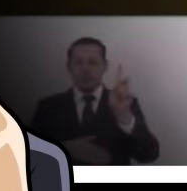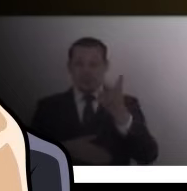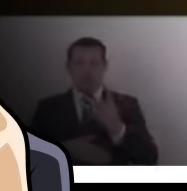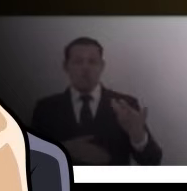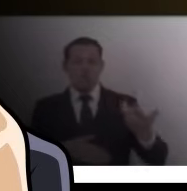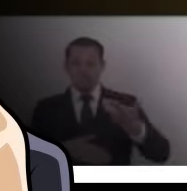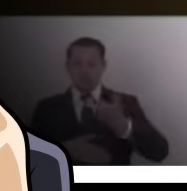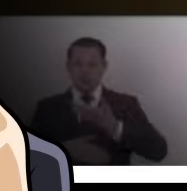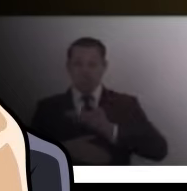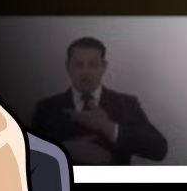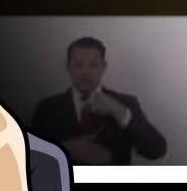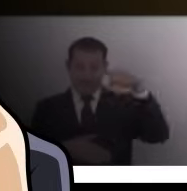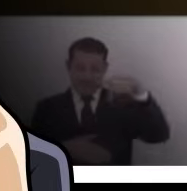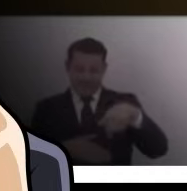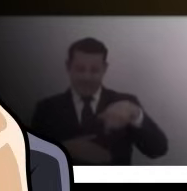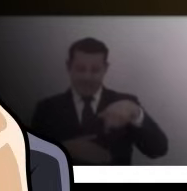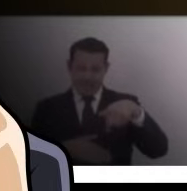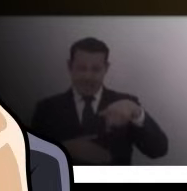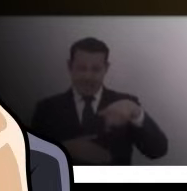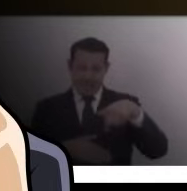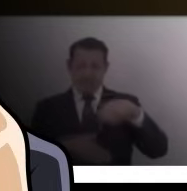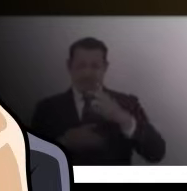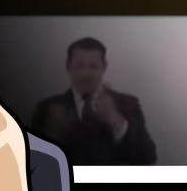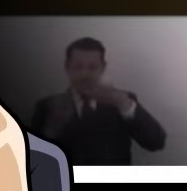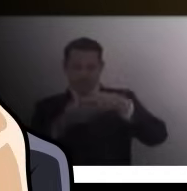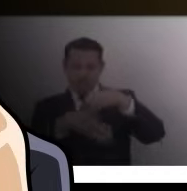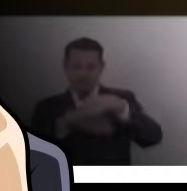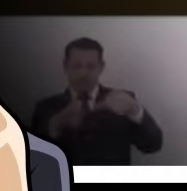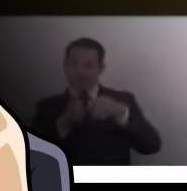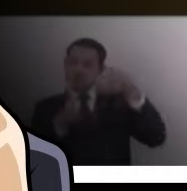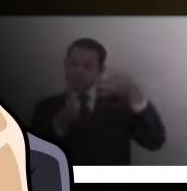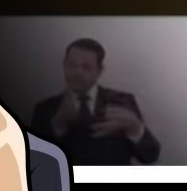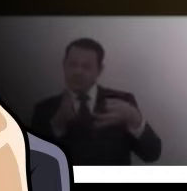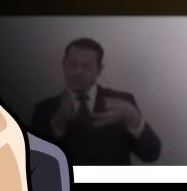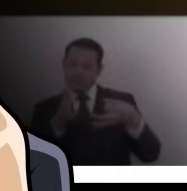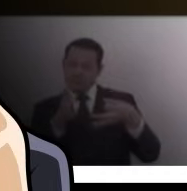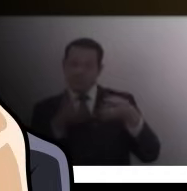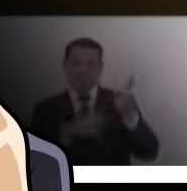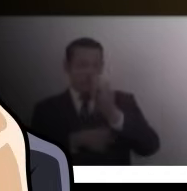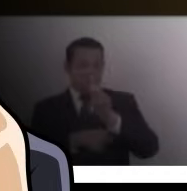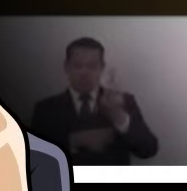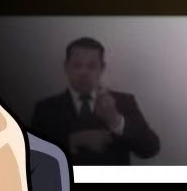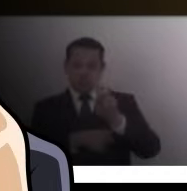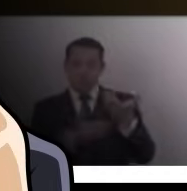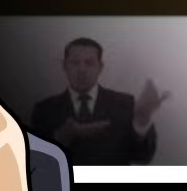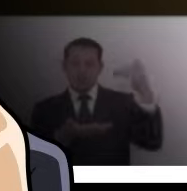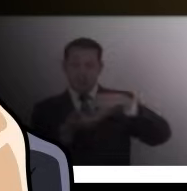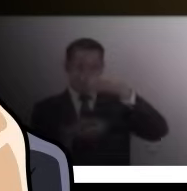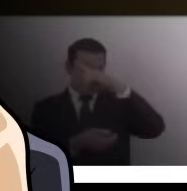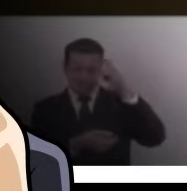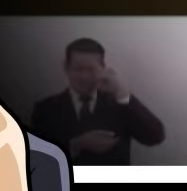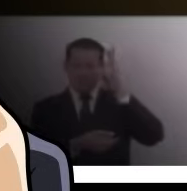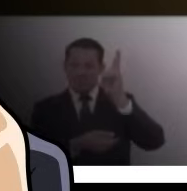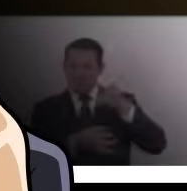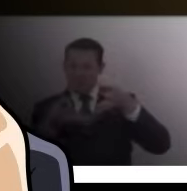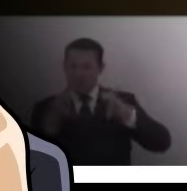mientras nosotros estemos en esta asamblea legislativa, no se va a volver a trabajar de